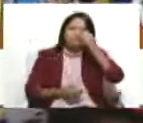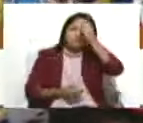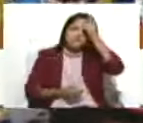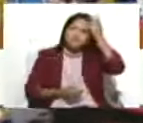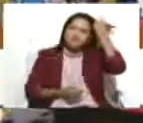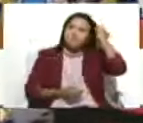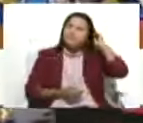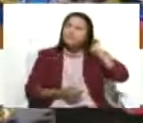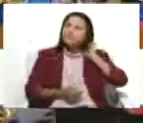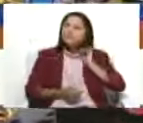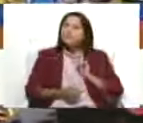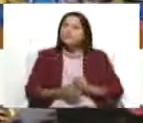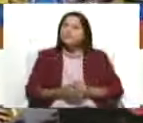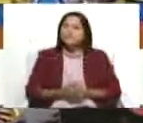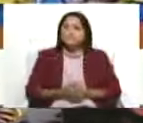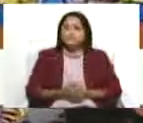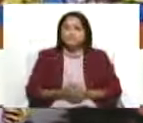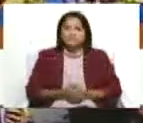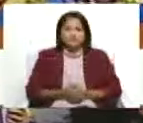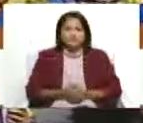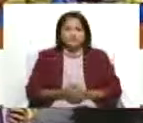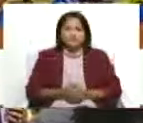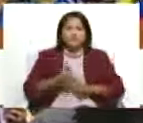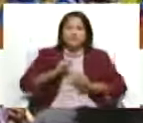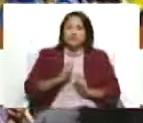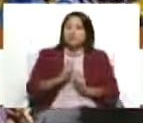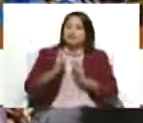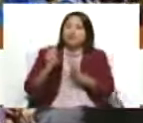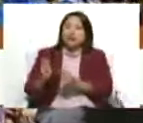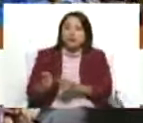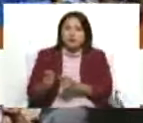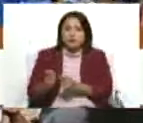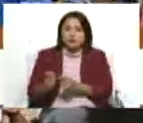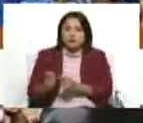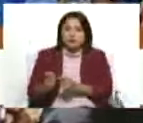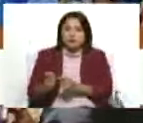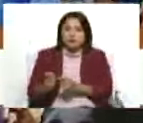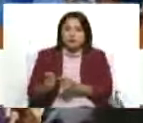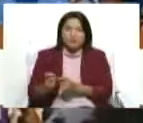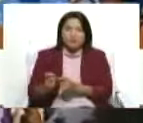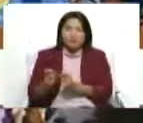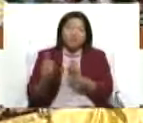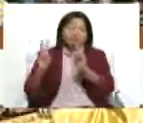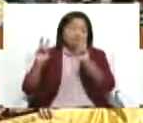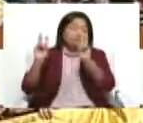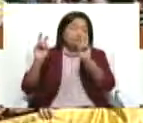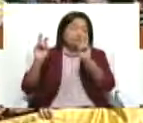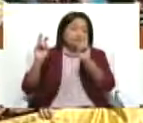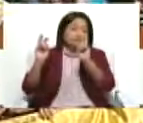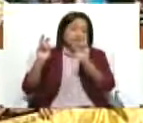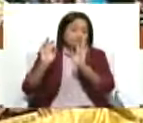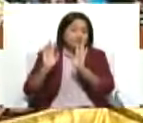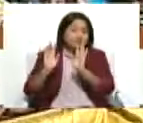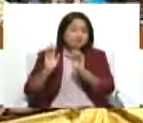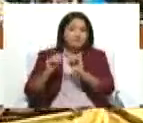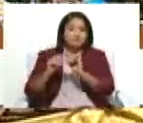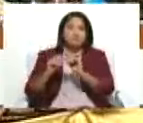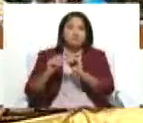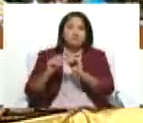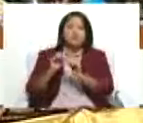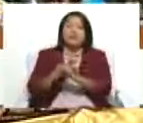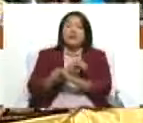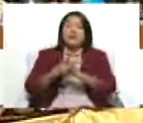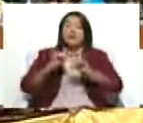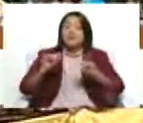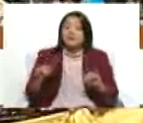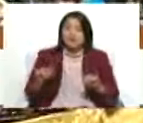Cuando le otorgaron, entre comillas, la independencia